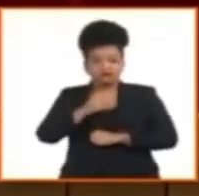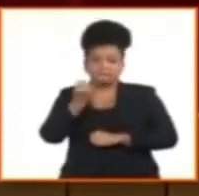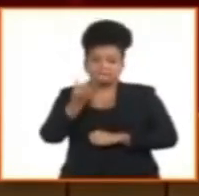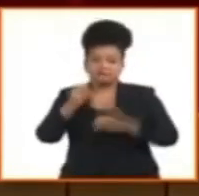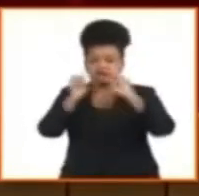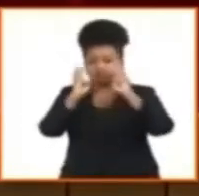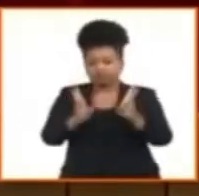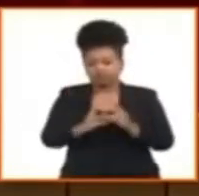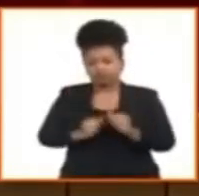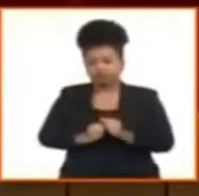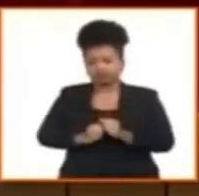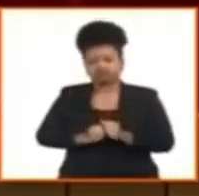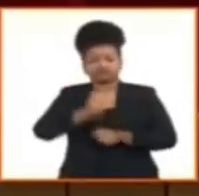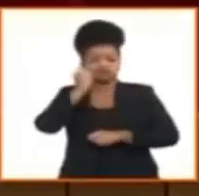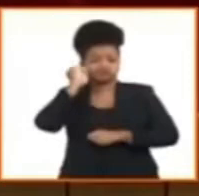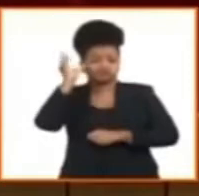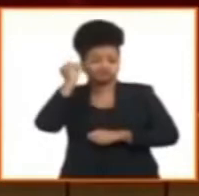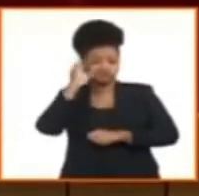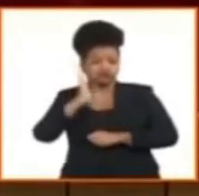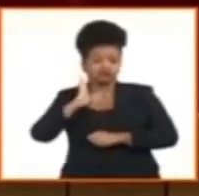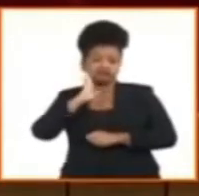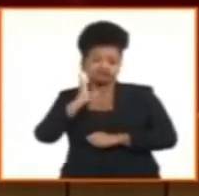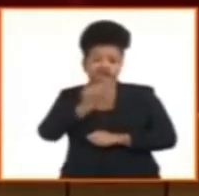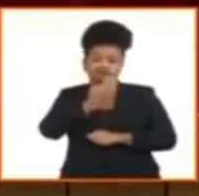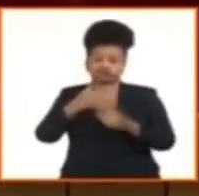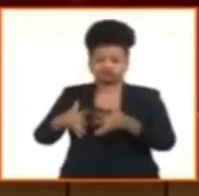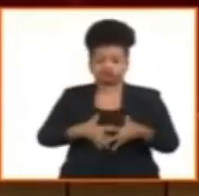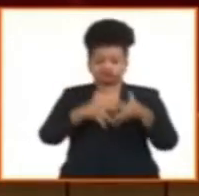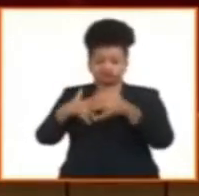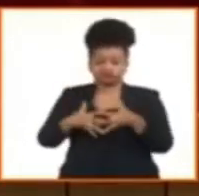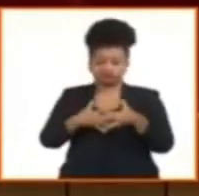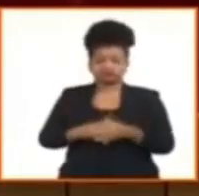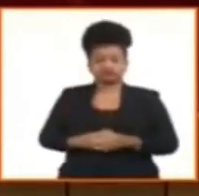la mentira, en el doble rasero y en la hipocresía.